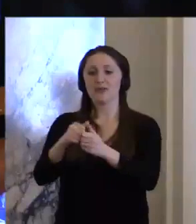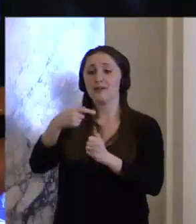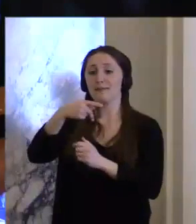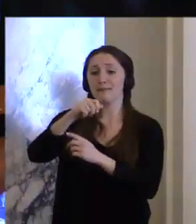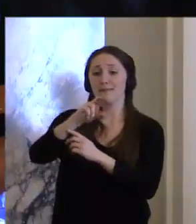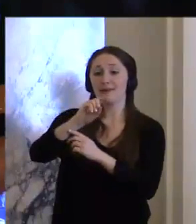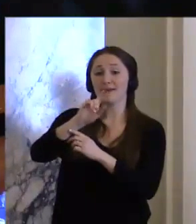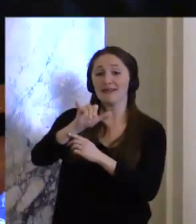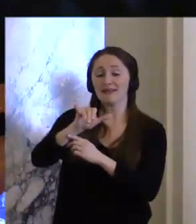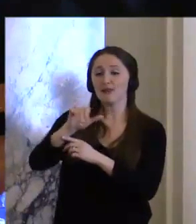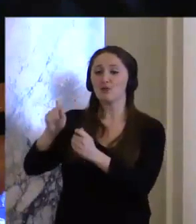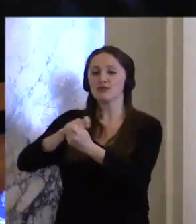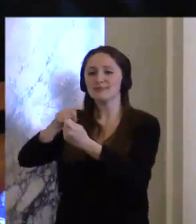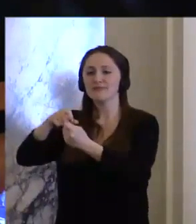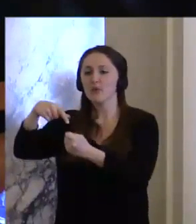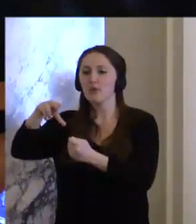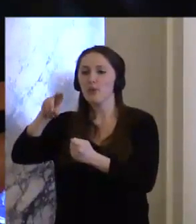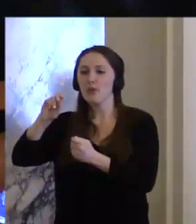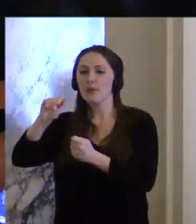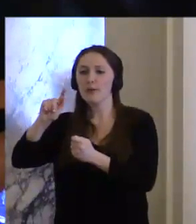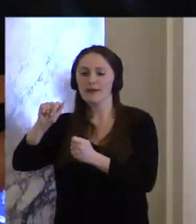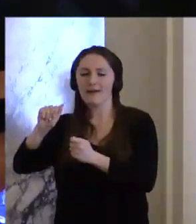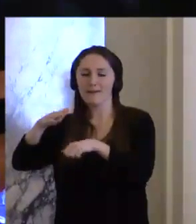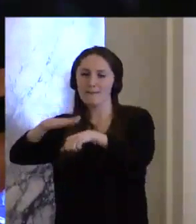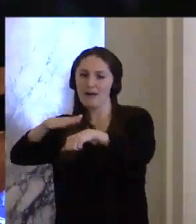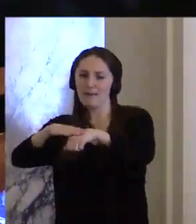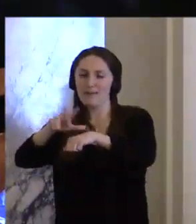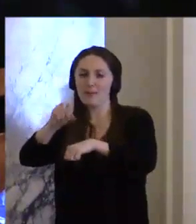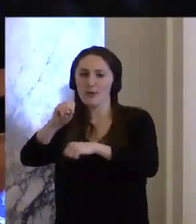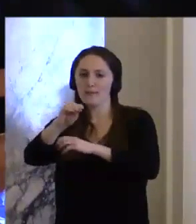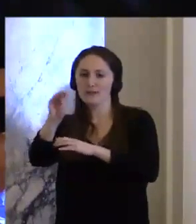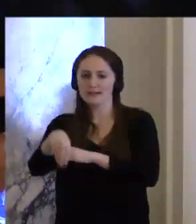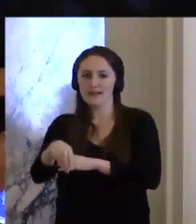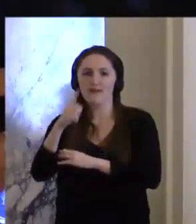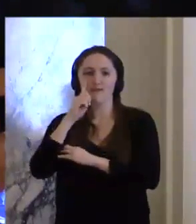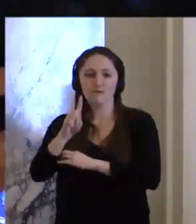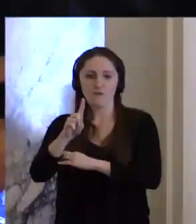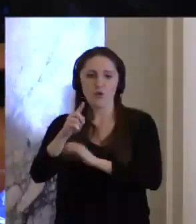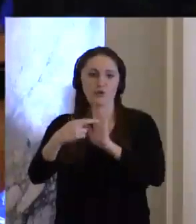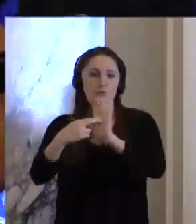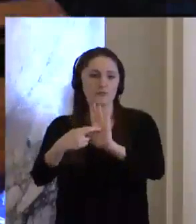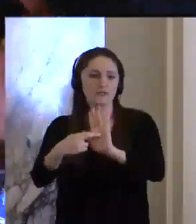la representación de organizaciones de mujeres?